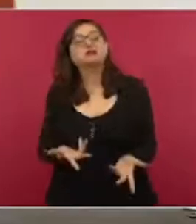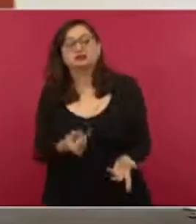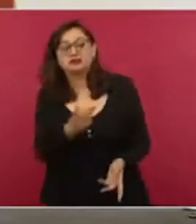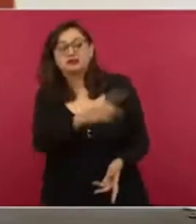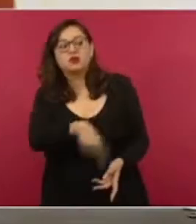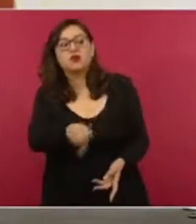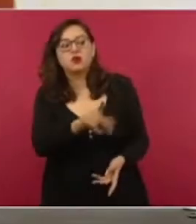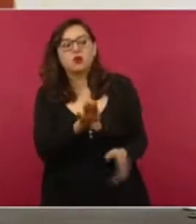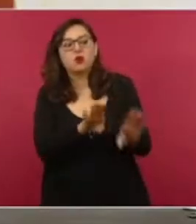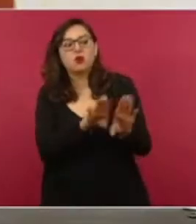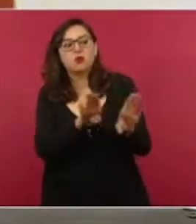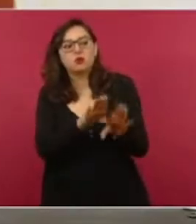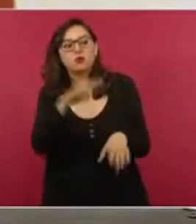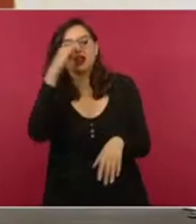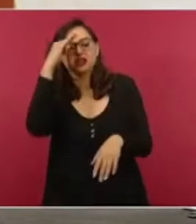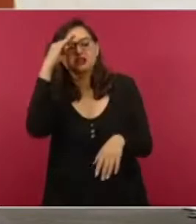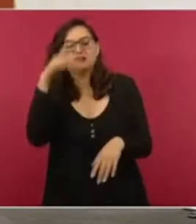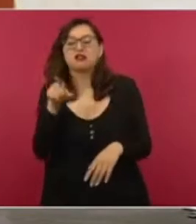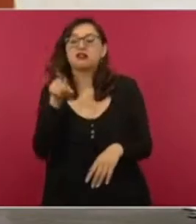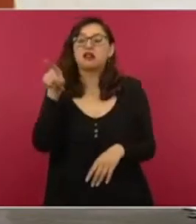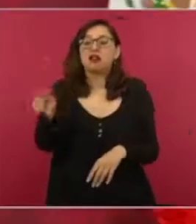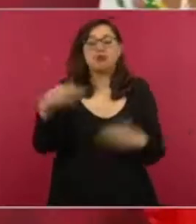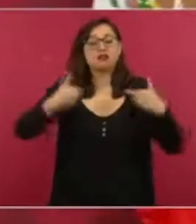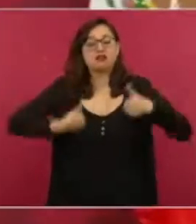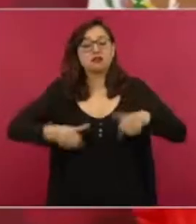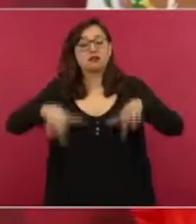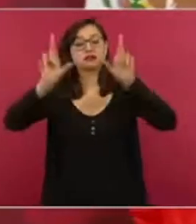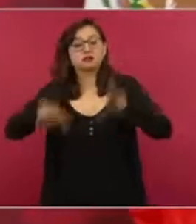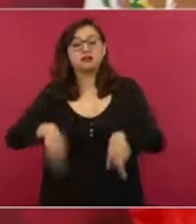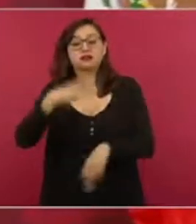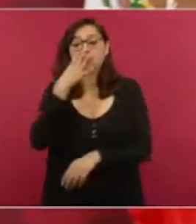Porque es diputado federal por Coyoacán.